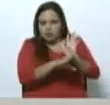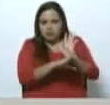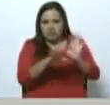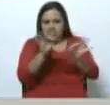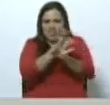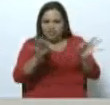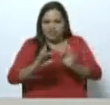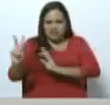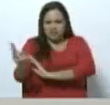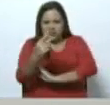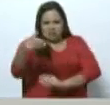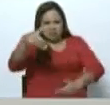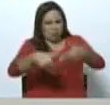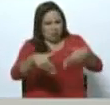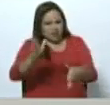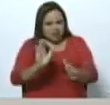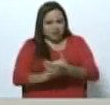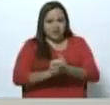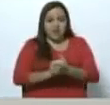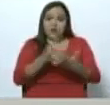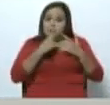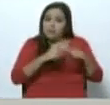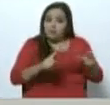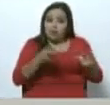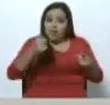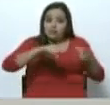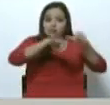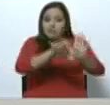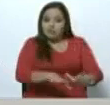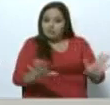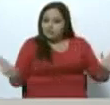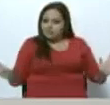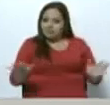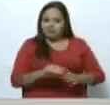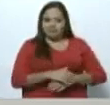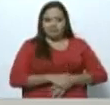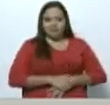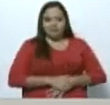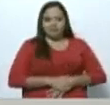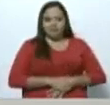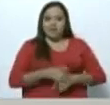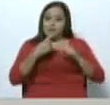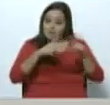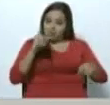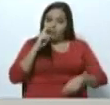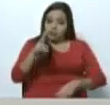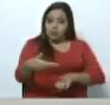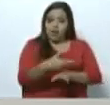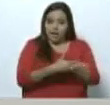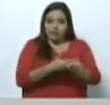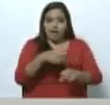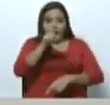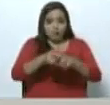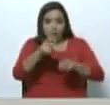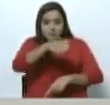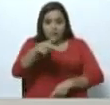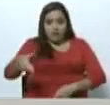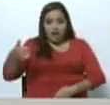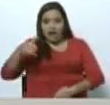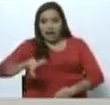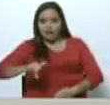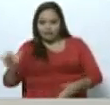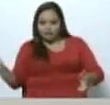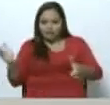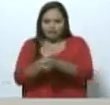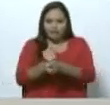ir a una segunda vuelta. Afortunadamente, eso fue parado. Pero se han visto casos de candidatos que han obtenido,